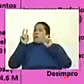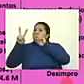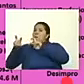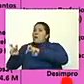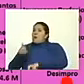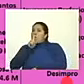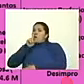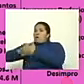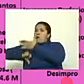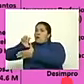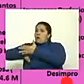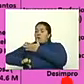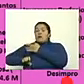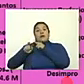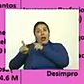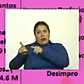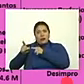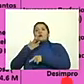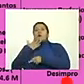mayor información.